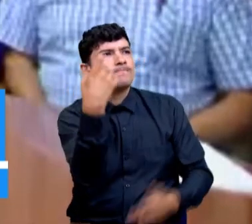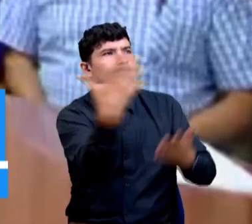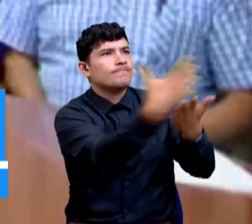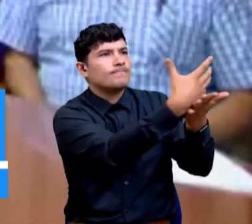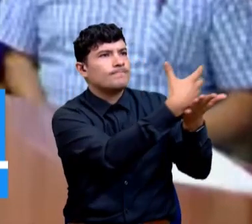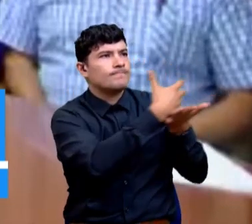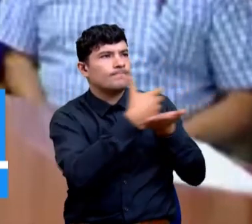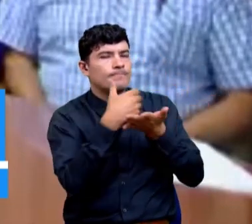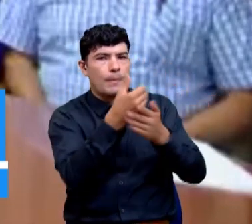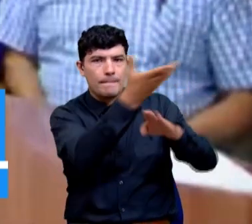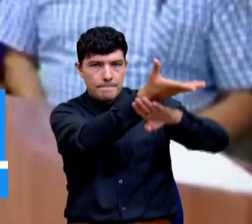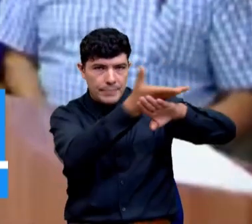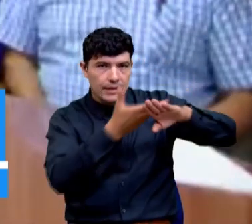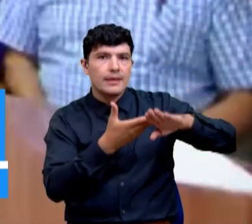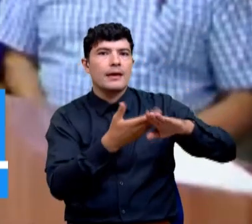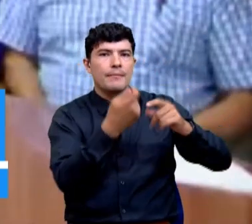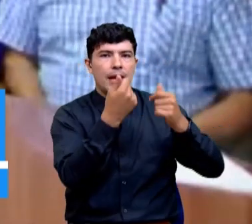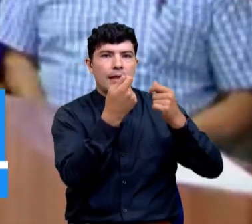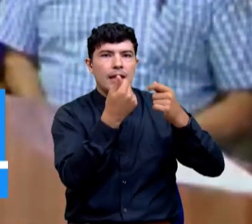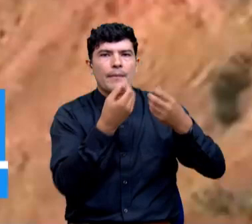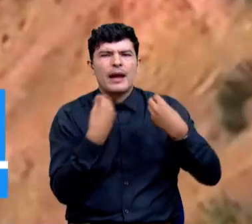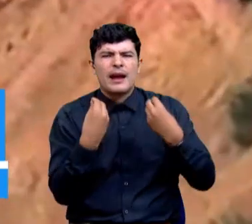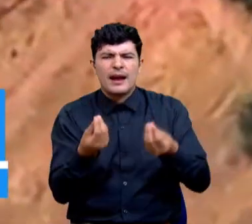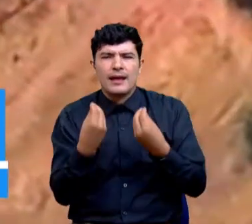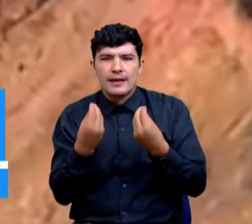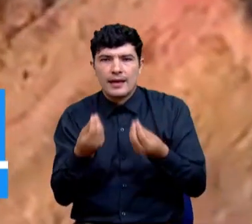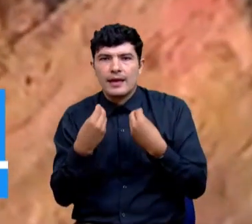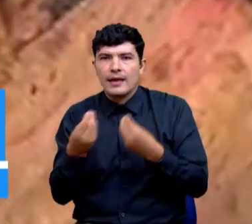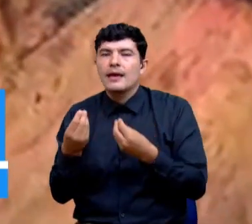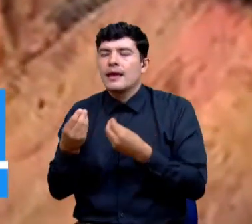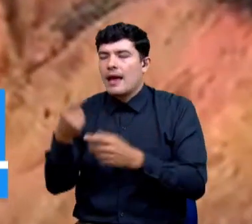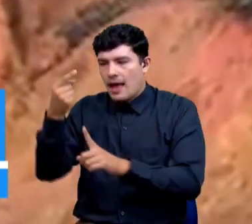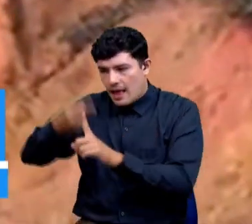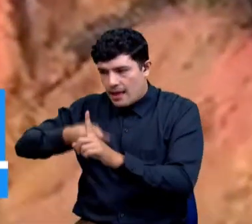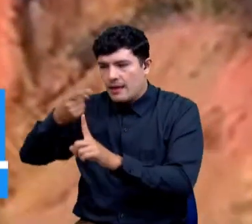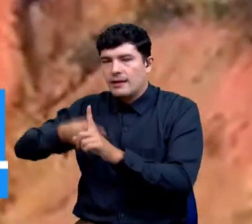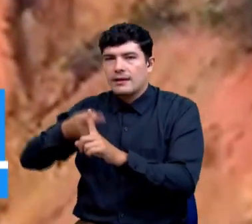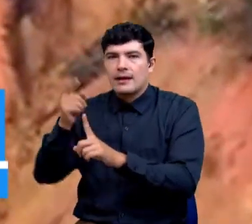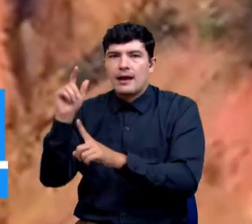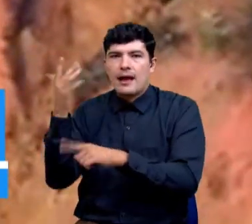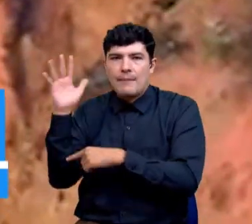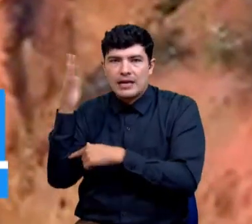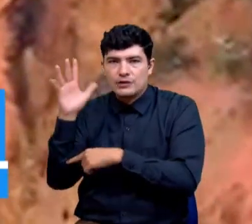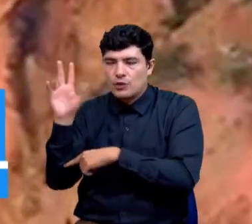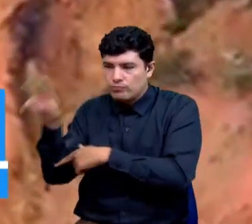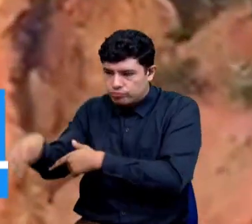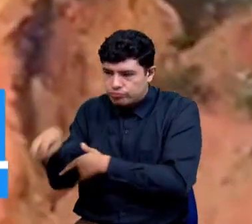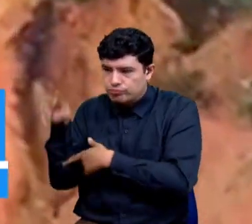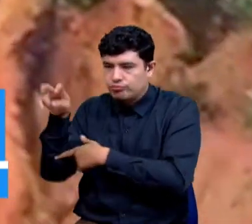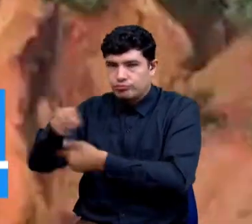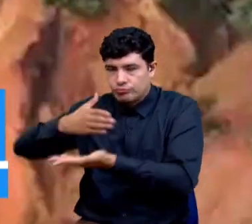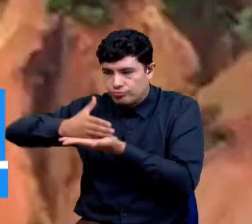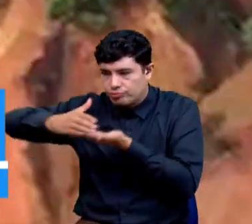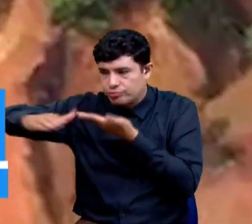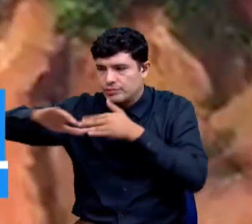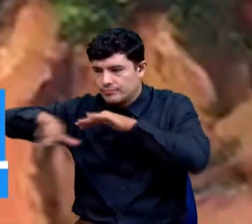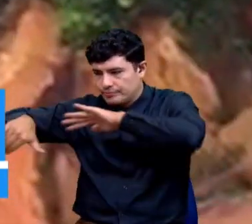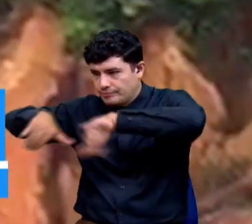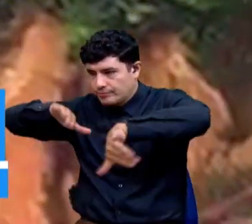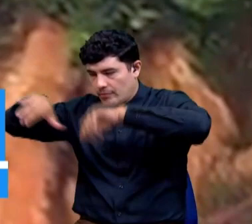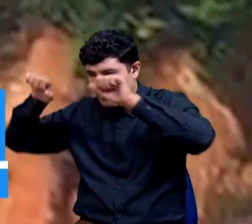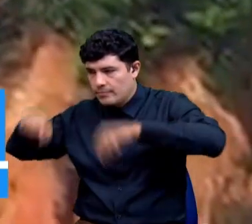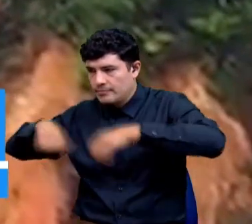alquilar maquinaria para tratar de atender puntos críticos. La alerta que se generó indicó que podrían verse afectadas a cerca